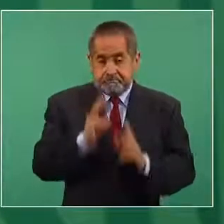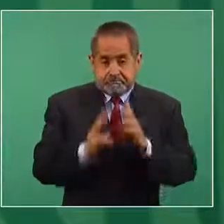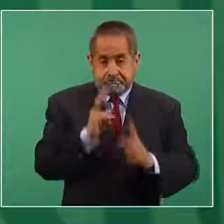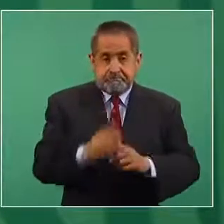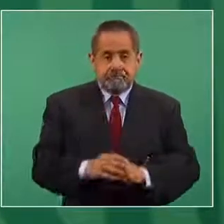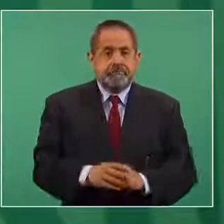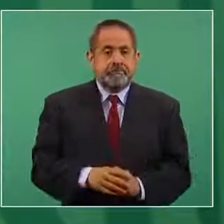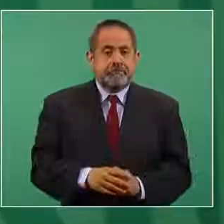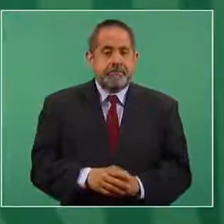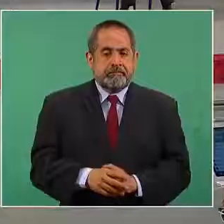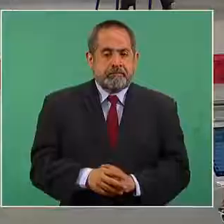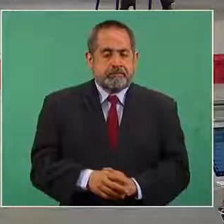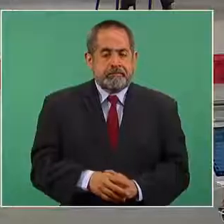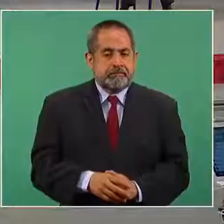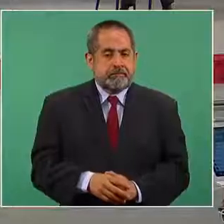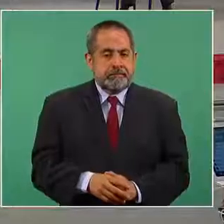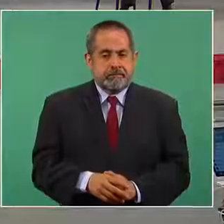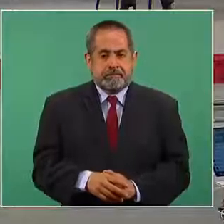para